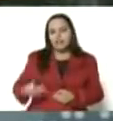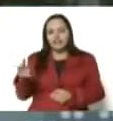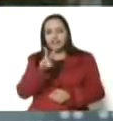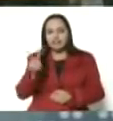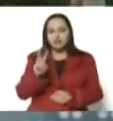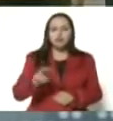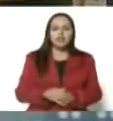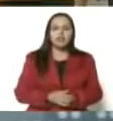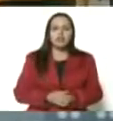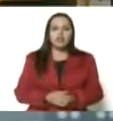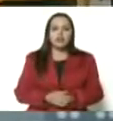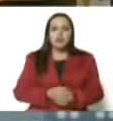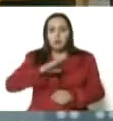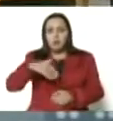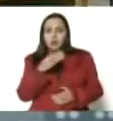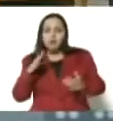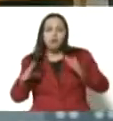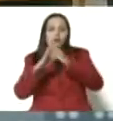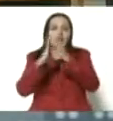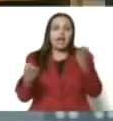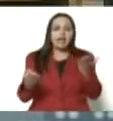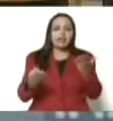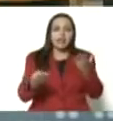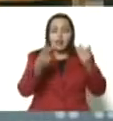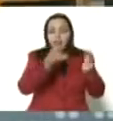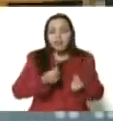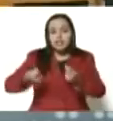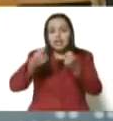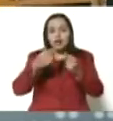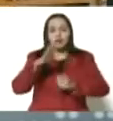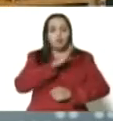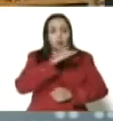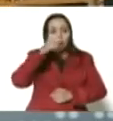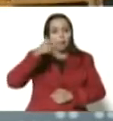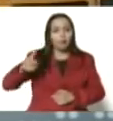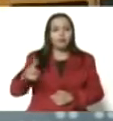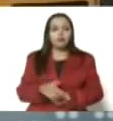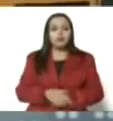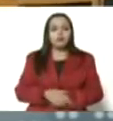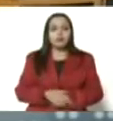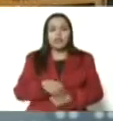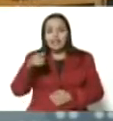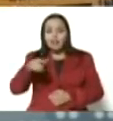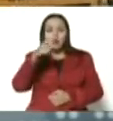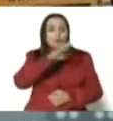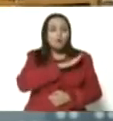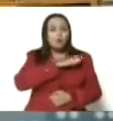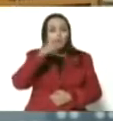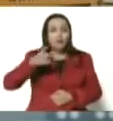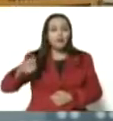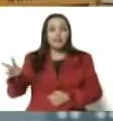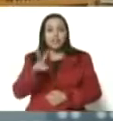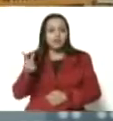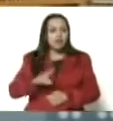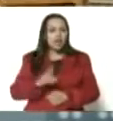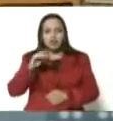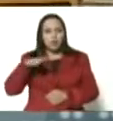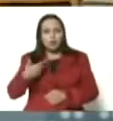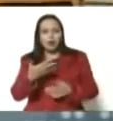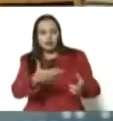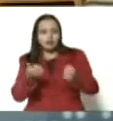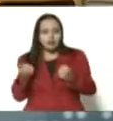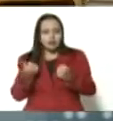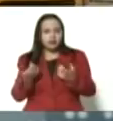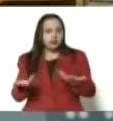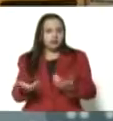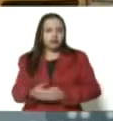para bloquear los recursos de nuestro pueblo. Esto es recurso, patrimonio del pueblo de Venezuela, inviolable, goza de